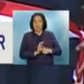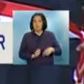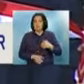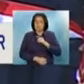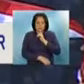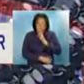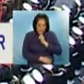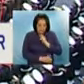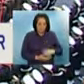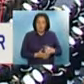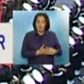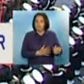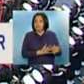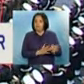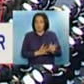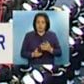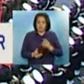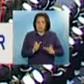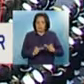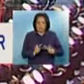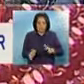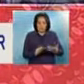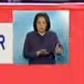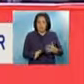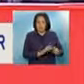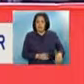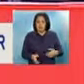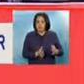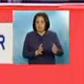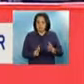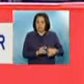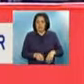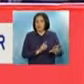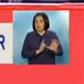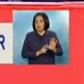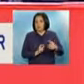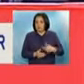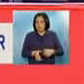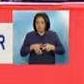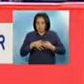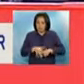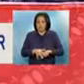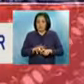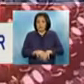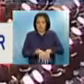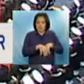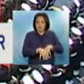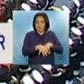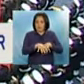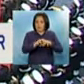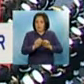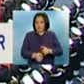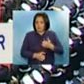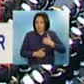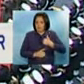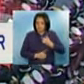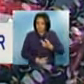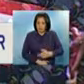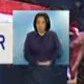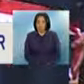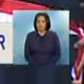caídos en la lucha contra el terrorismo marcó el inicio de este desfile militar. Policías que han